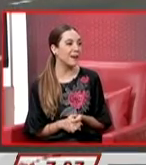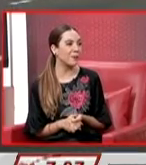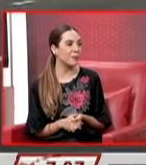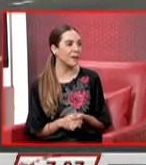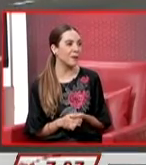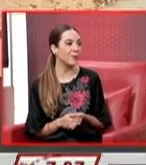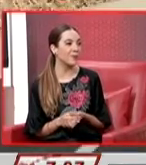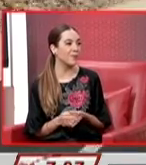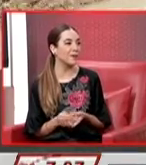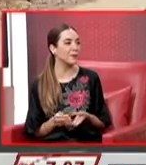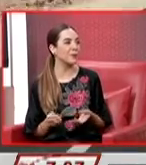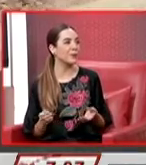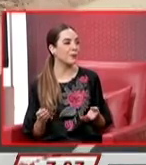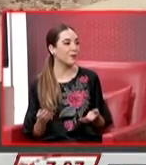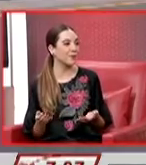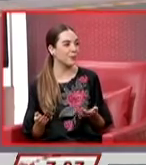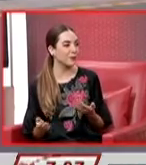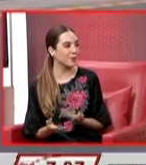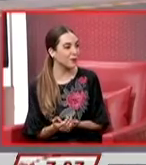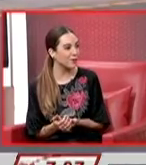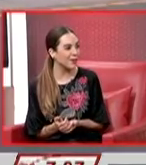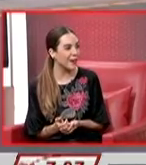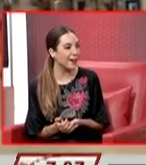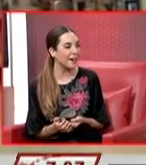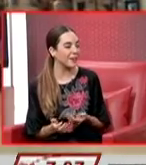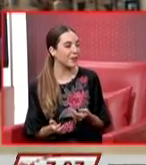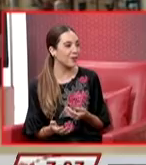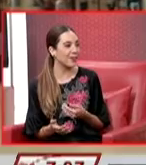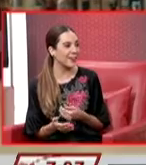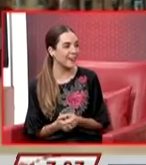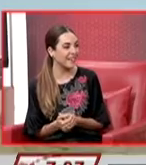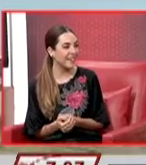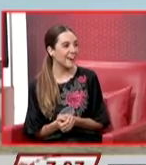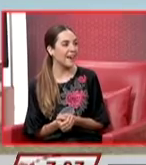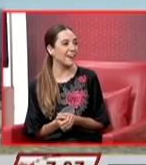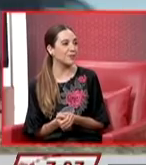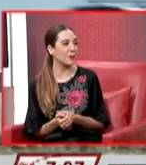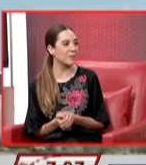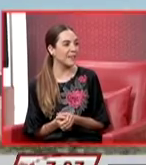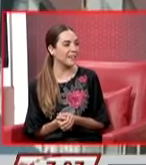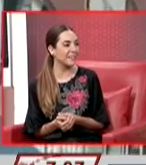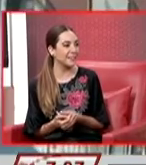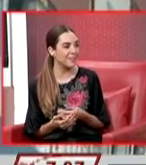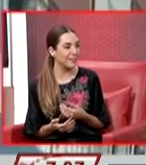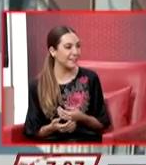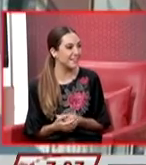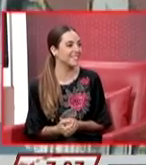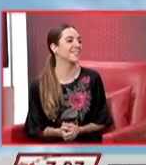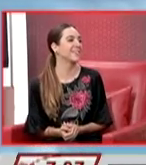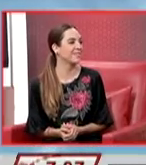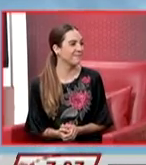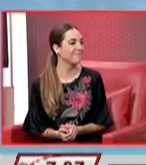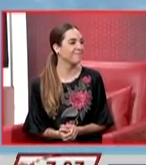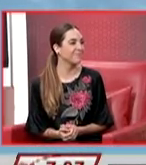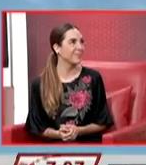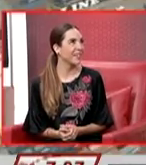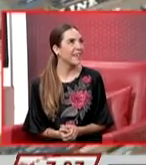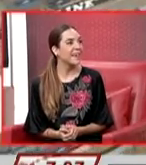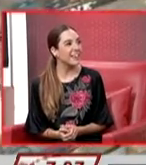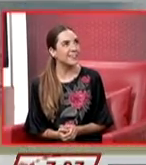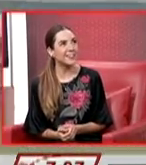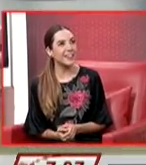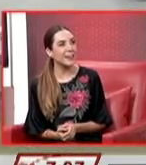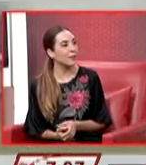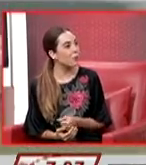se va a la cumbre de gobierno abierto con nosotros a Georgia, a su capital, Tiflis. ¿Cuándo es esta